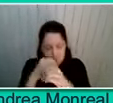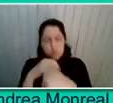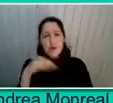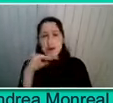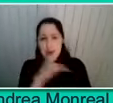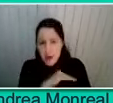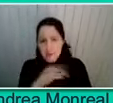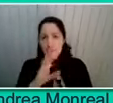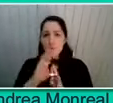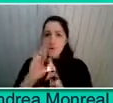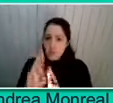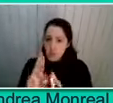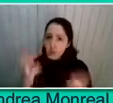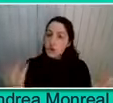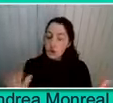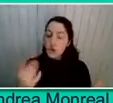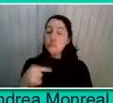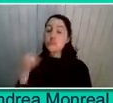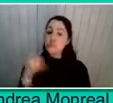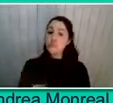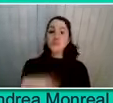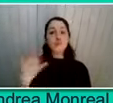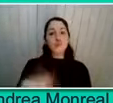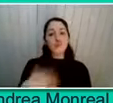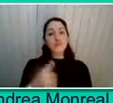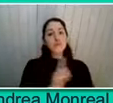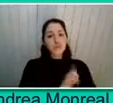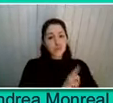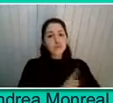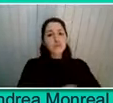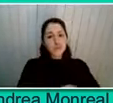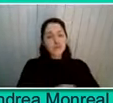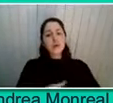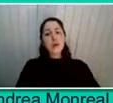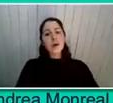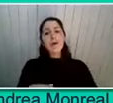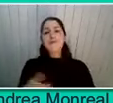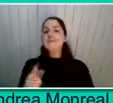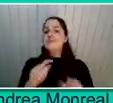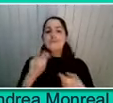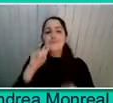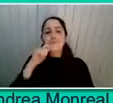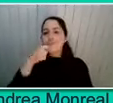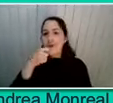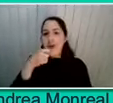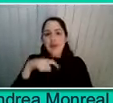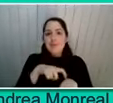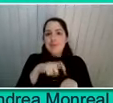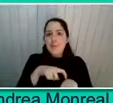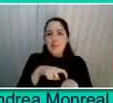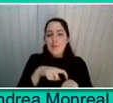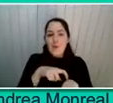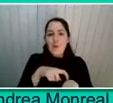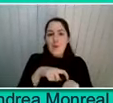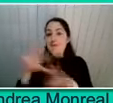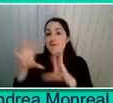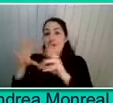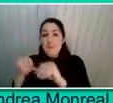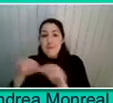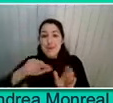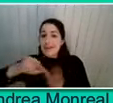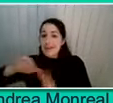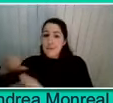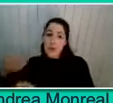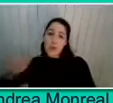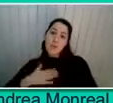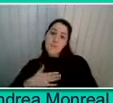sido intenso en términos de lo que ha significado dejar de lado las horas familiares. Por ejemplo, en mi caso particularmente,